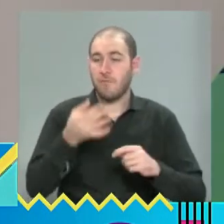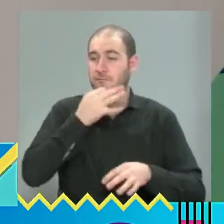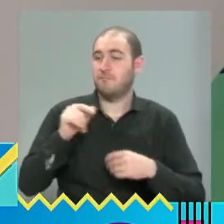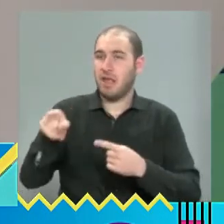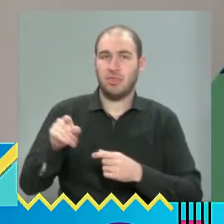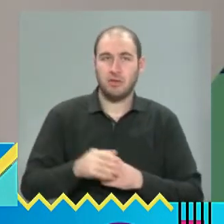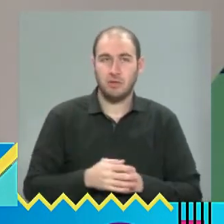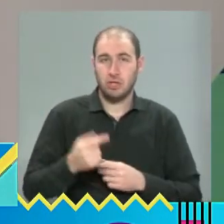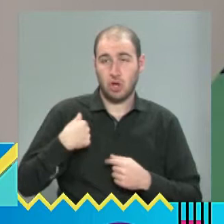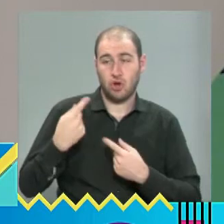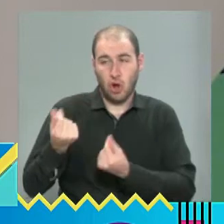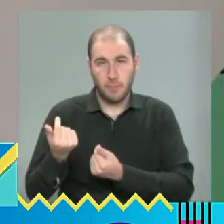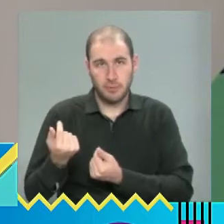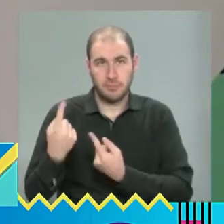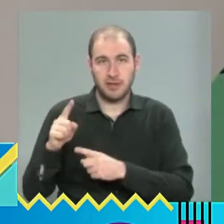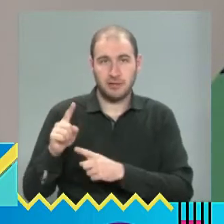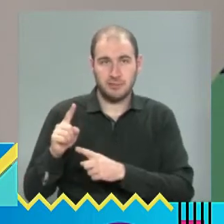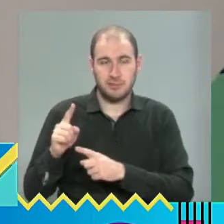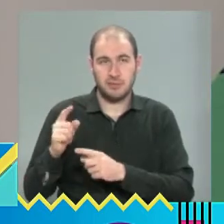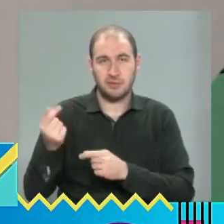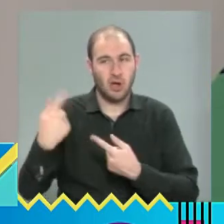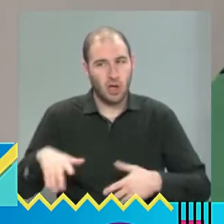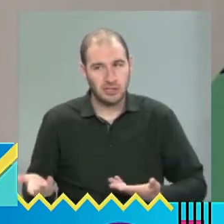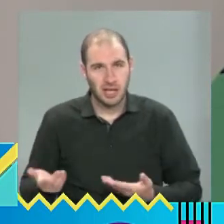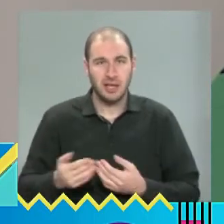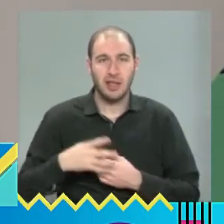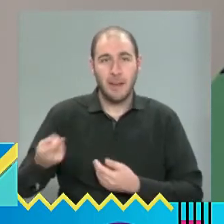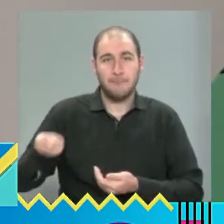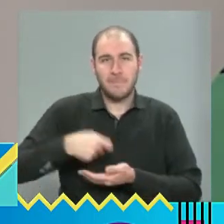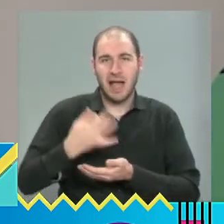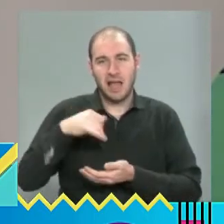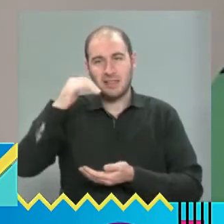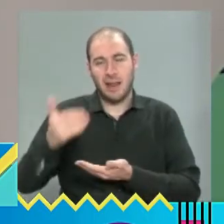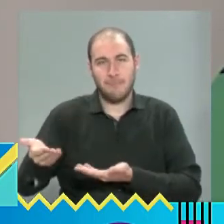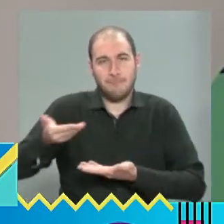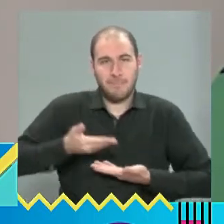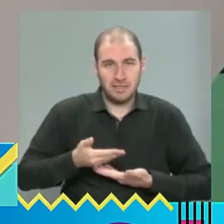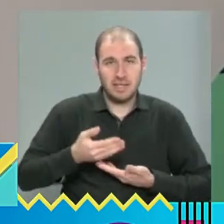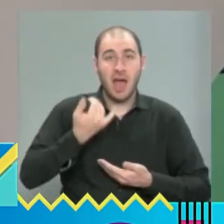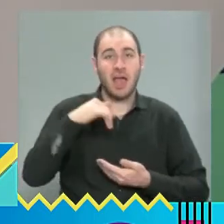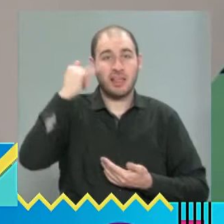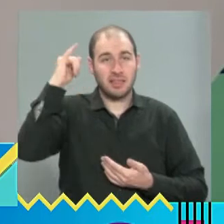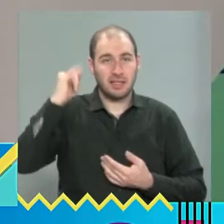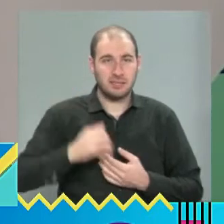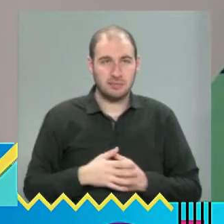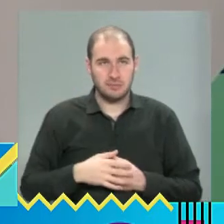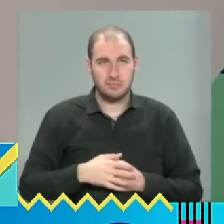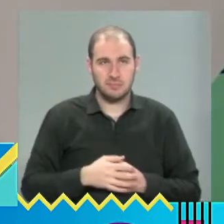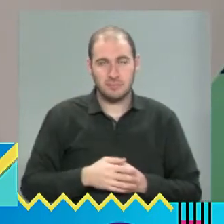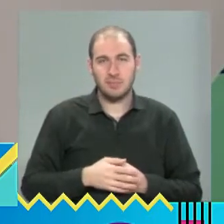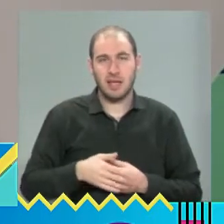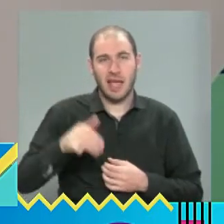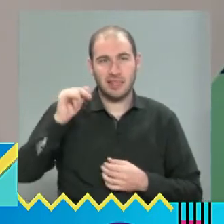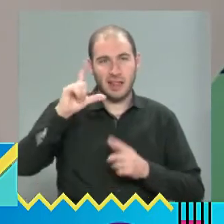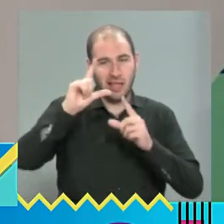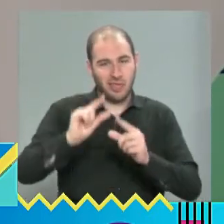vos decís, yo los compro, pero por algo. Entonces te tiene que pagar una mayor tasa de interés. La tasa de interés, sí, muy